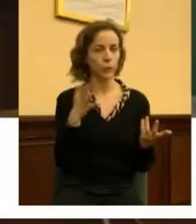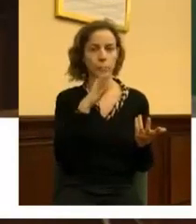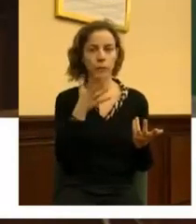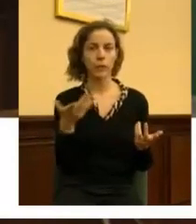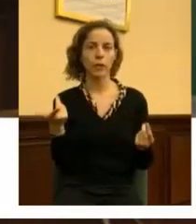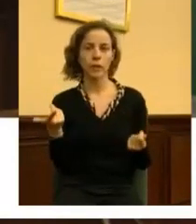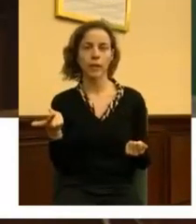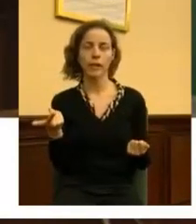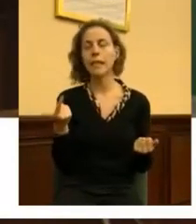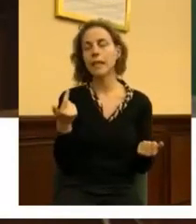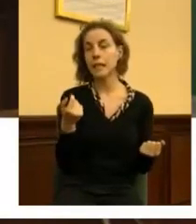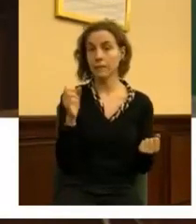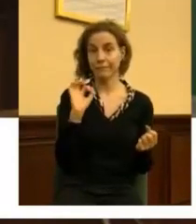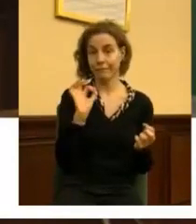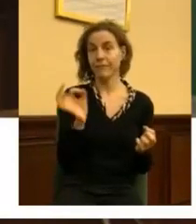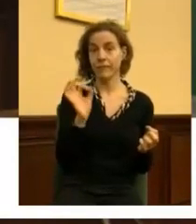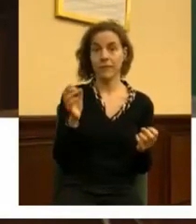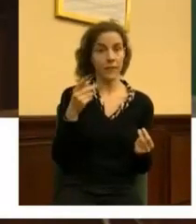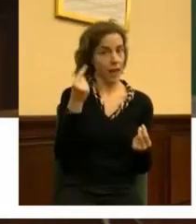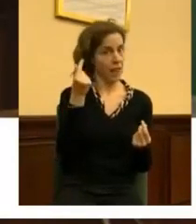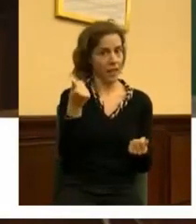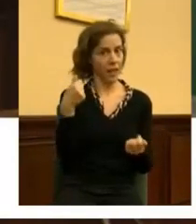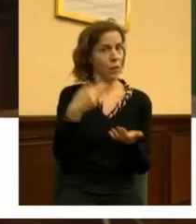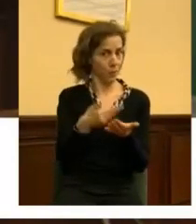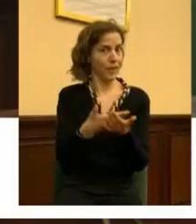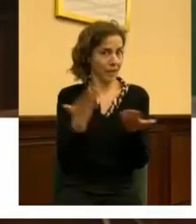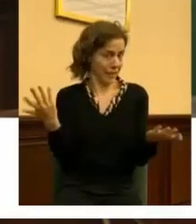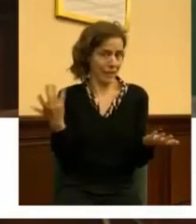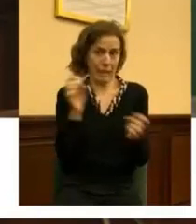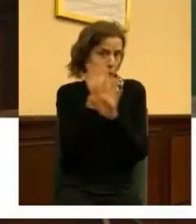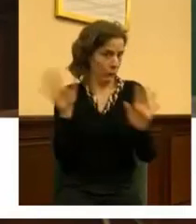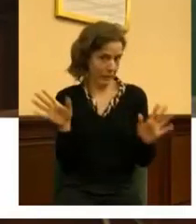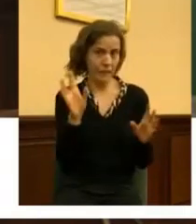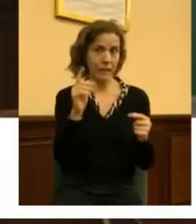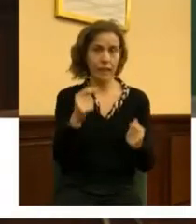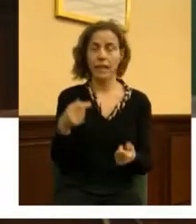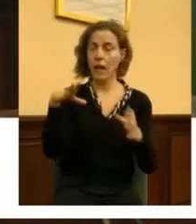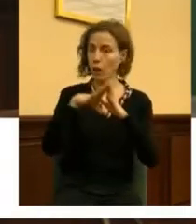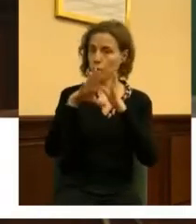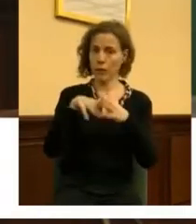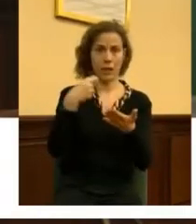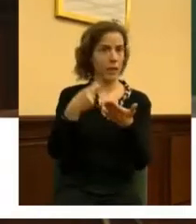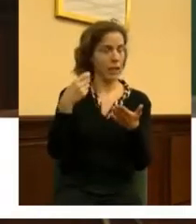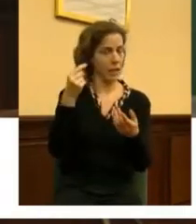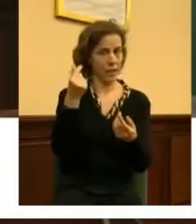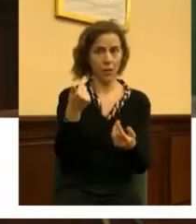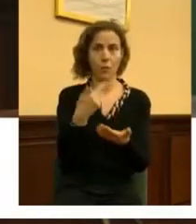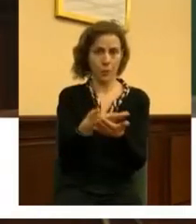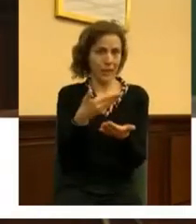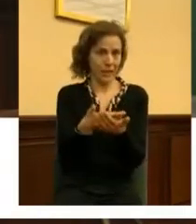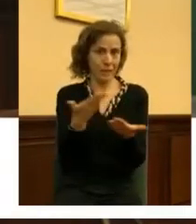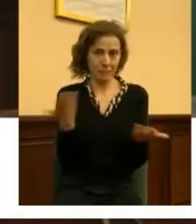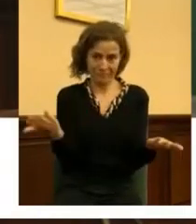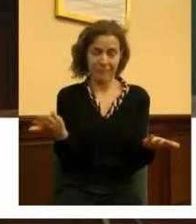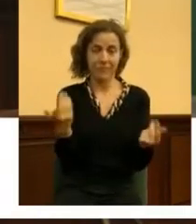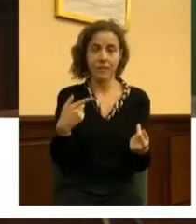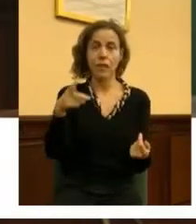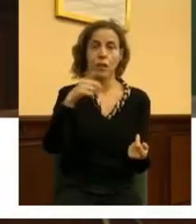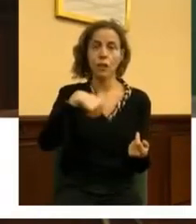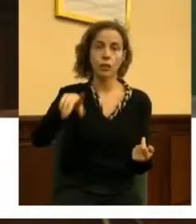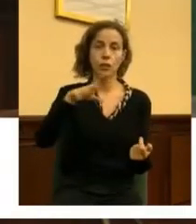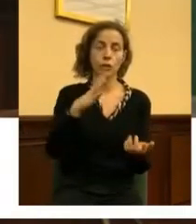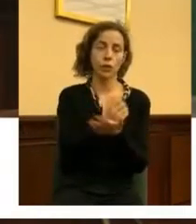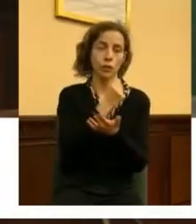Porque estamos, efectivamente, pues se está pidiendo dinero, claro que sí, se está pidiendo dinero a la Comunidad de Madrid y como todos sabemos